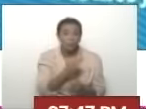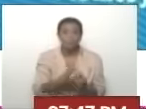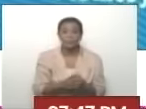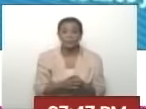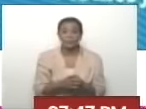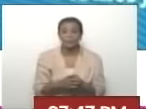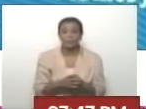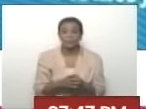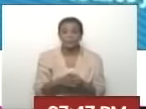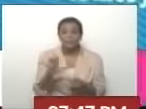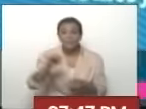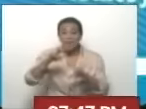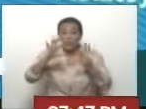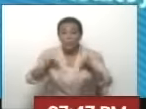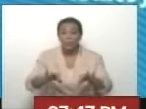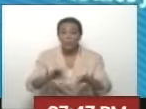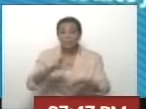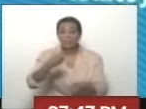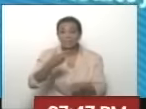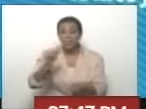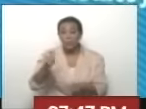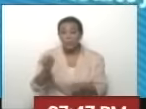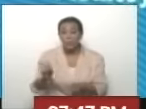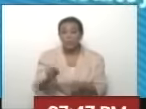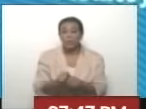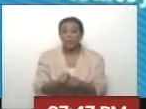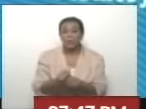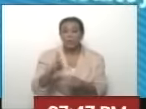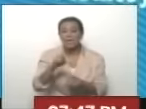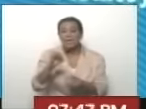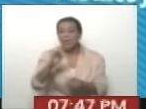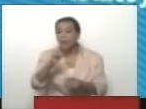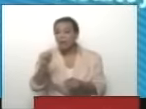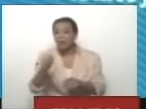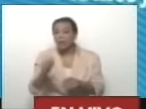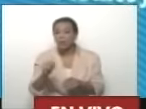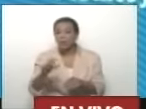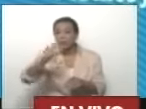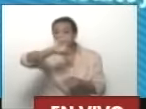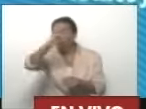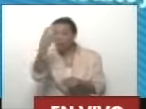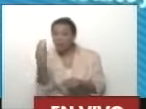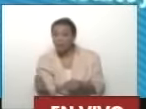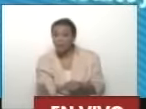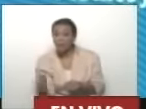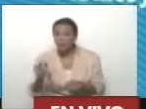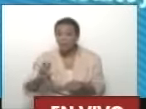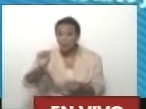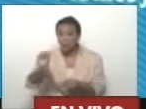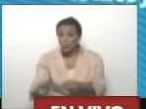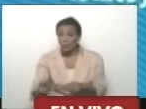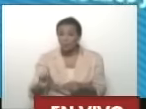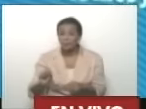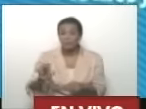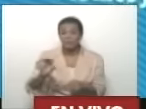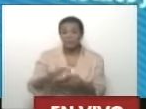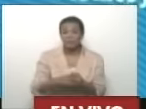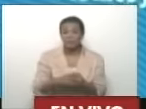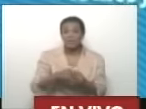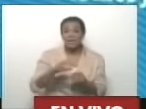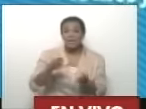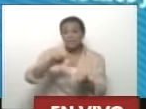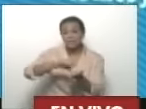Seychelles, Sierra Leona, Singapur, Eslovenia, Isla Salomón, Sudáfrica, Sudán del Sur, Sri Lanka,